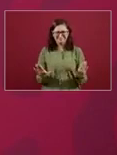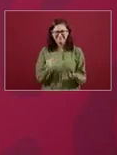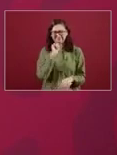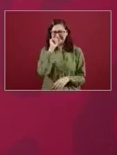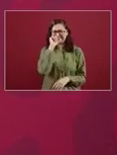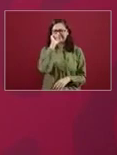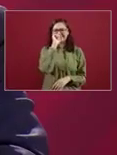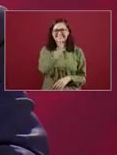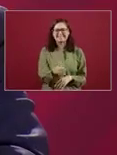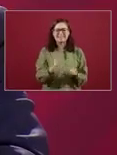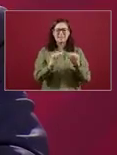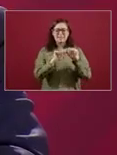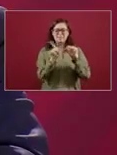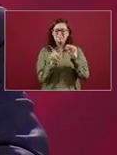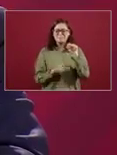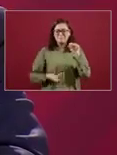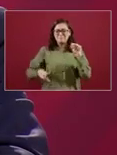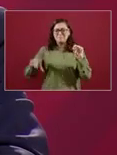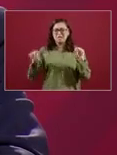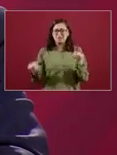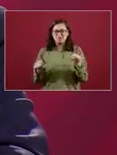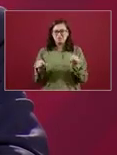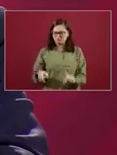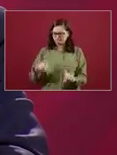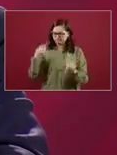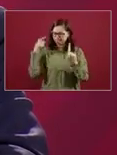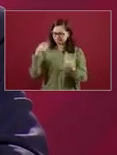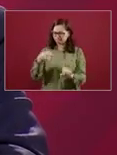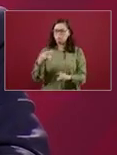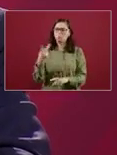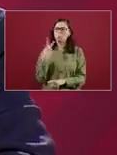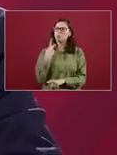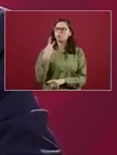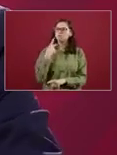tiene una muy buena política exterior